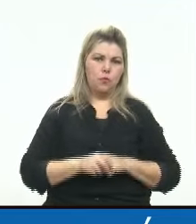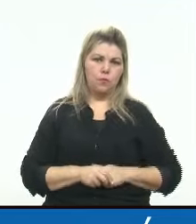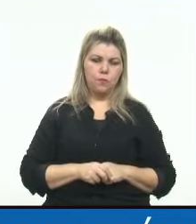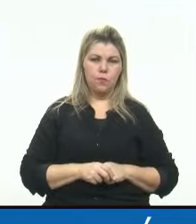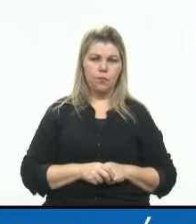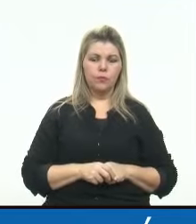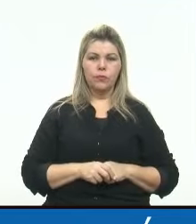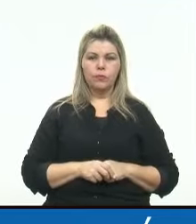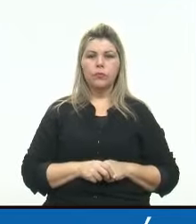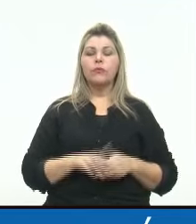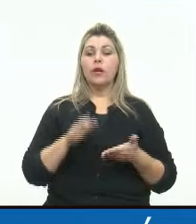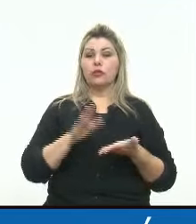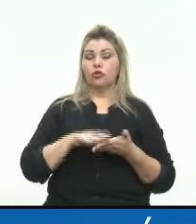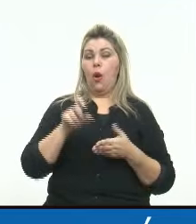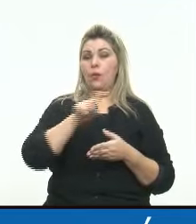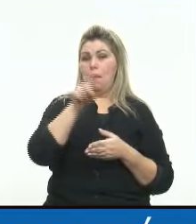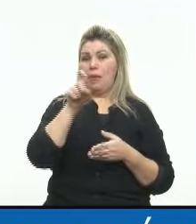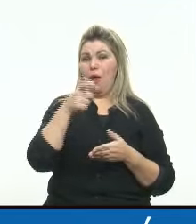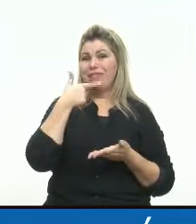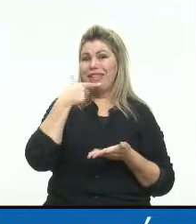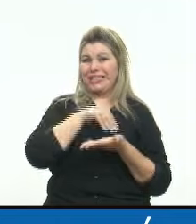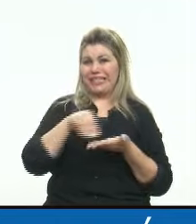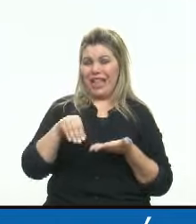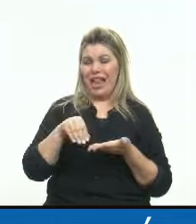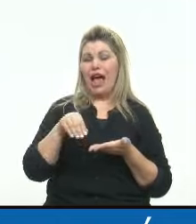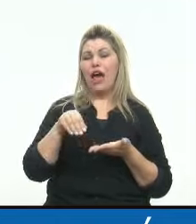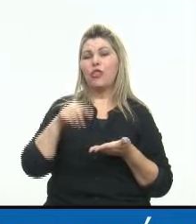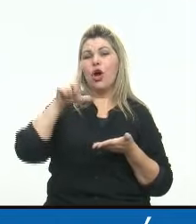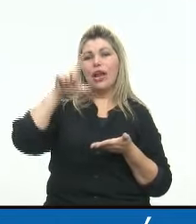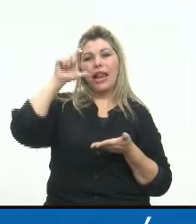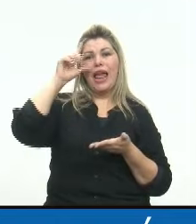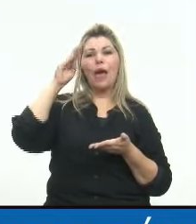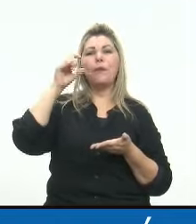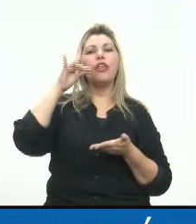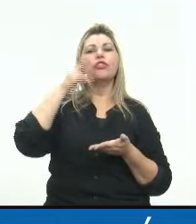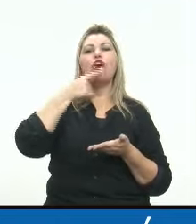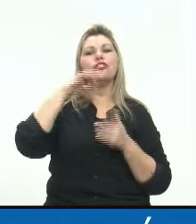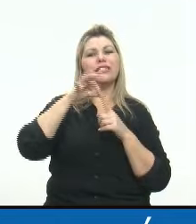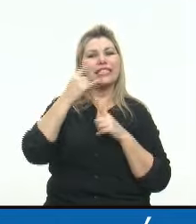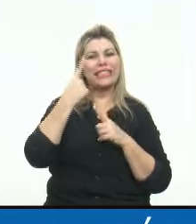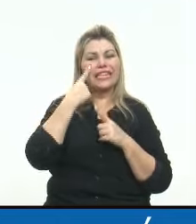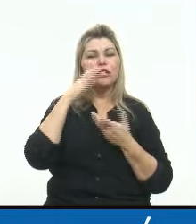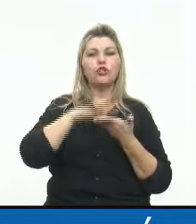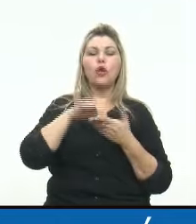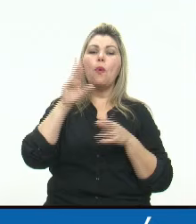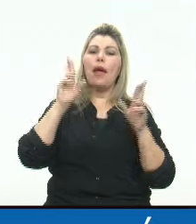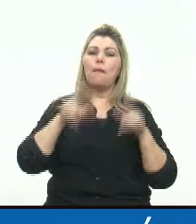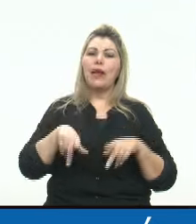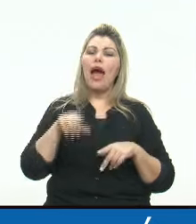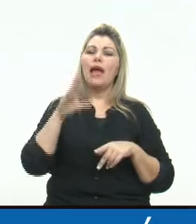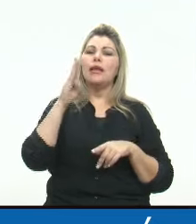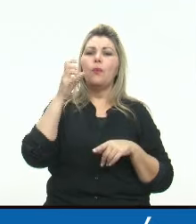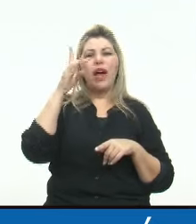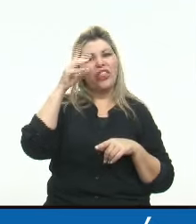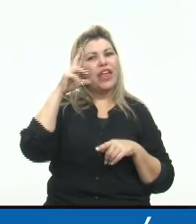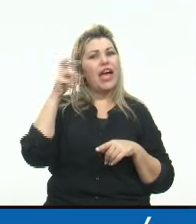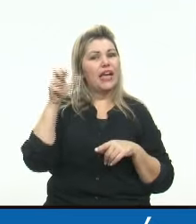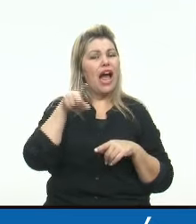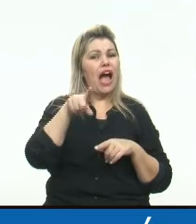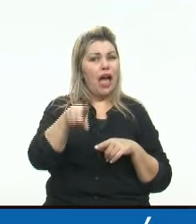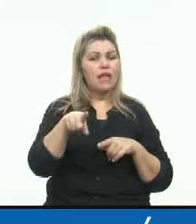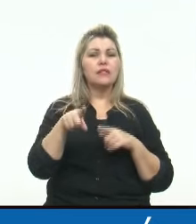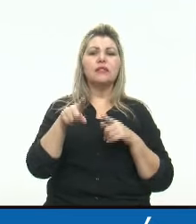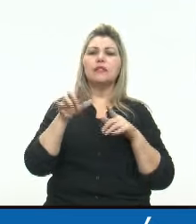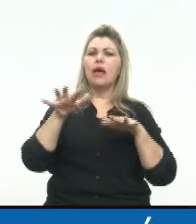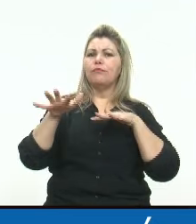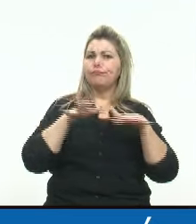Con respecto a la pregunta del senador Lewandowski sobre el Plan Bandera, este es un operativo que aborda de manera integral